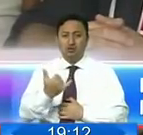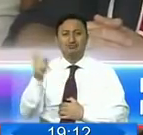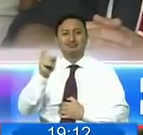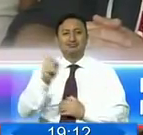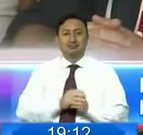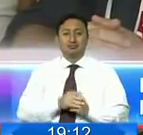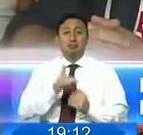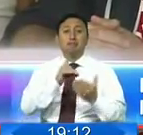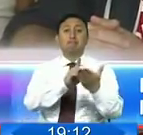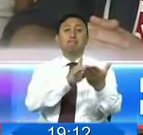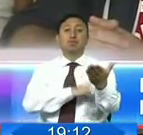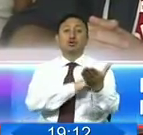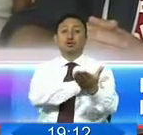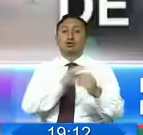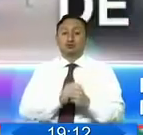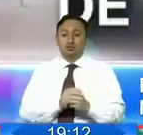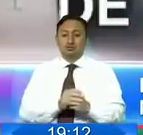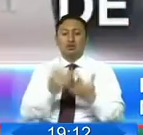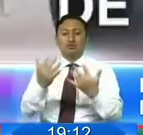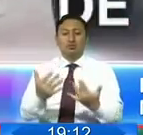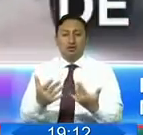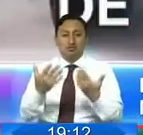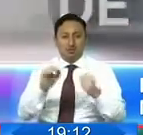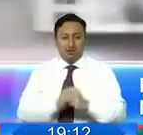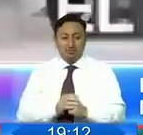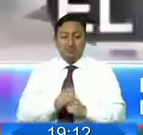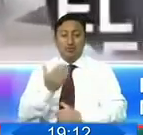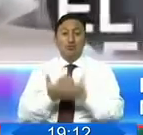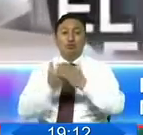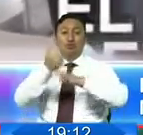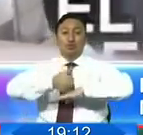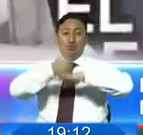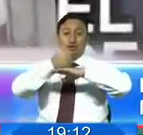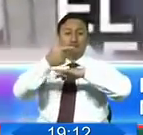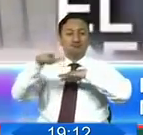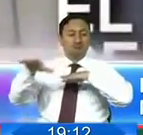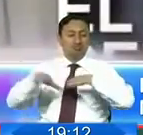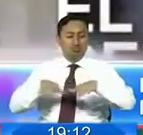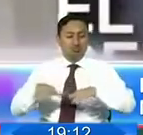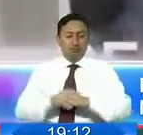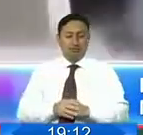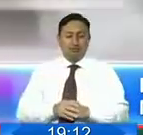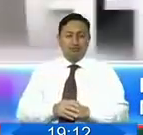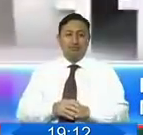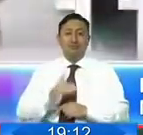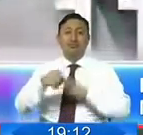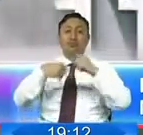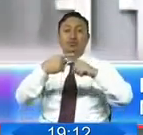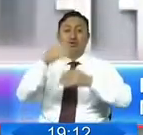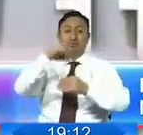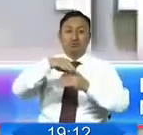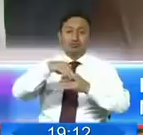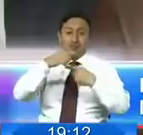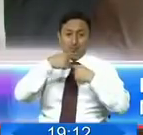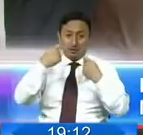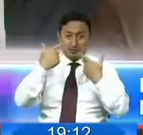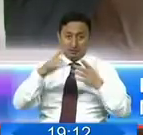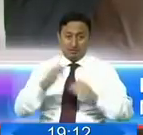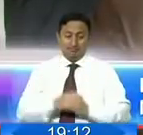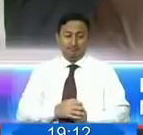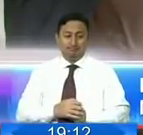tipo de proyectos se esperen para que se pueda coordinar con la nueva autoridad municipal que se posesionará después de las elecciones de marzo no se